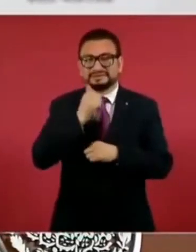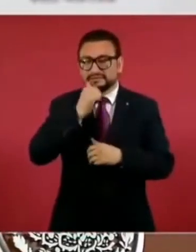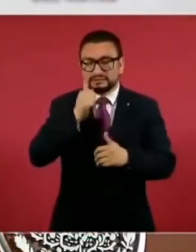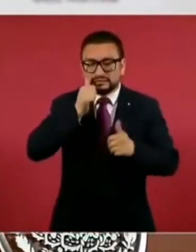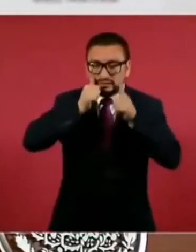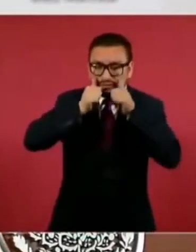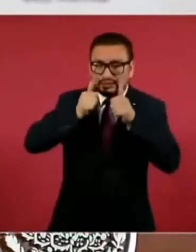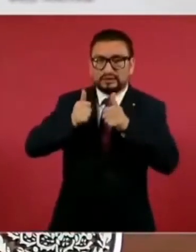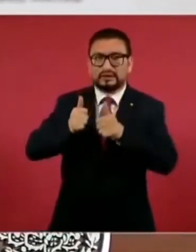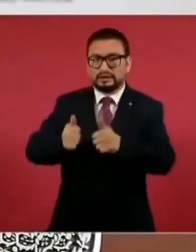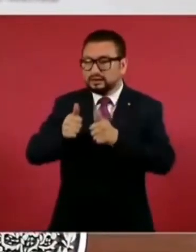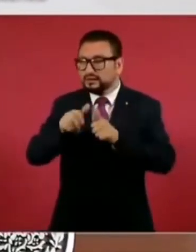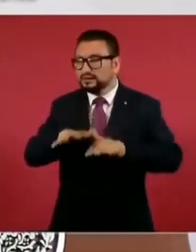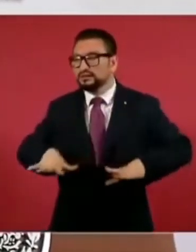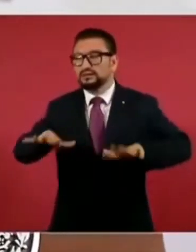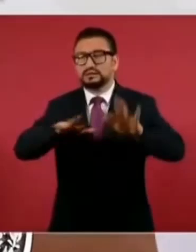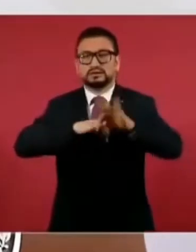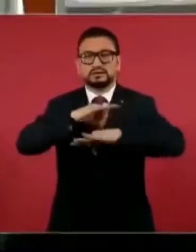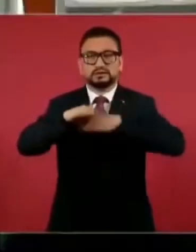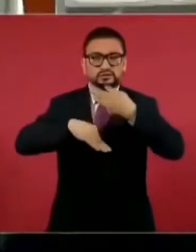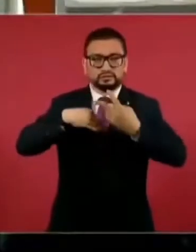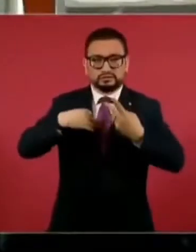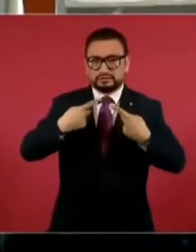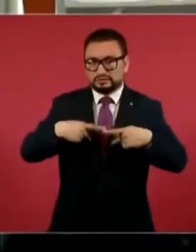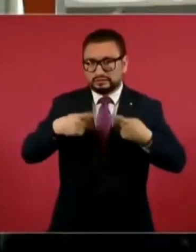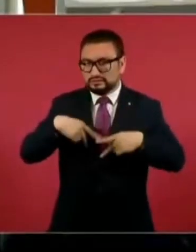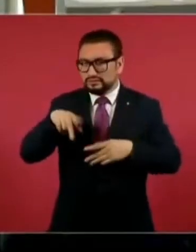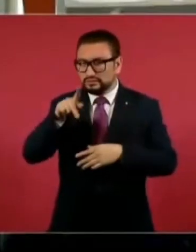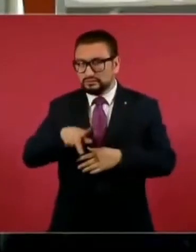pendiente, atendiendo,